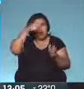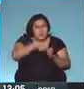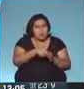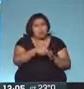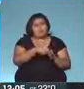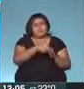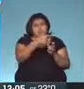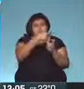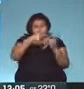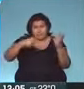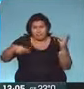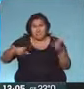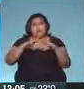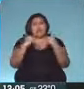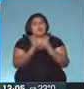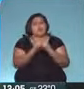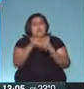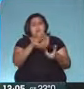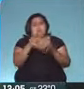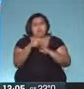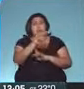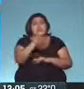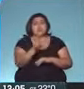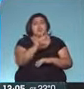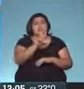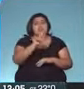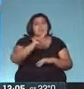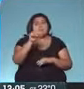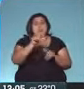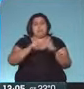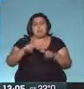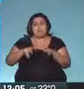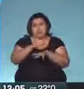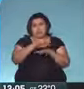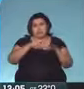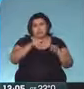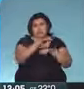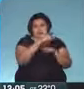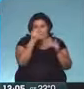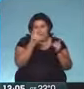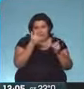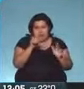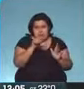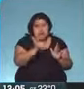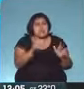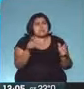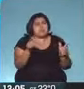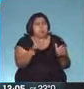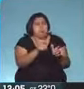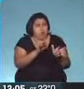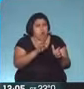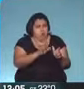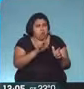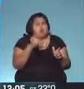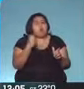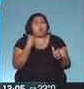Todo eso hace un total de alrededor de 230.000 personas que se mueven. Eso no es nada si tenés en cuenta que a la